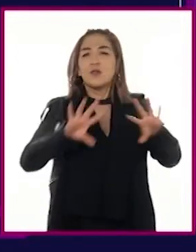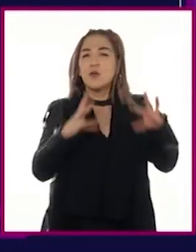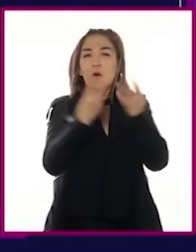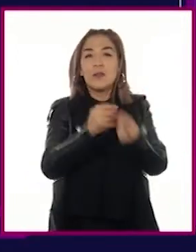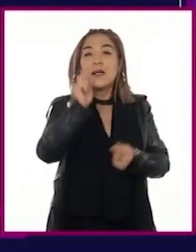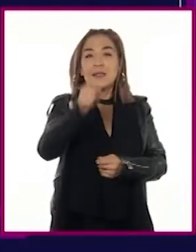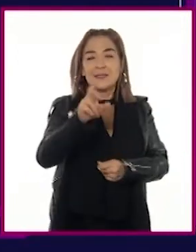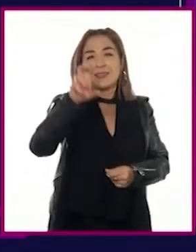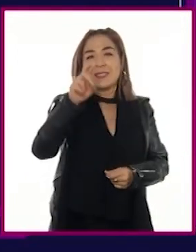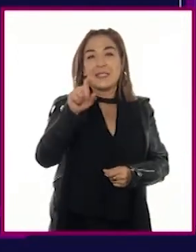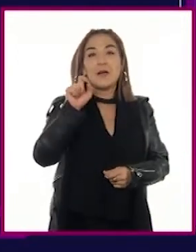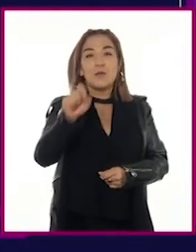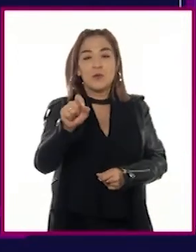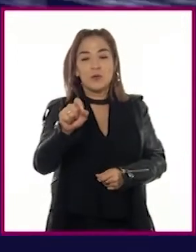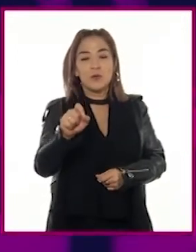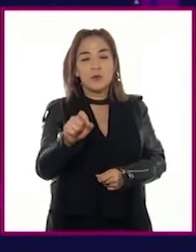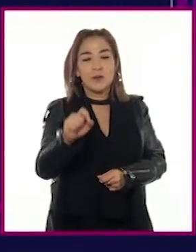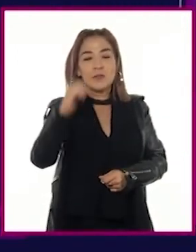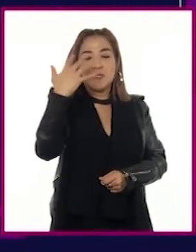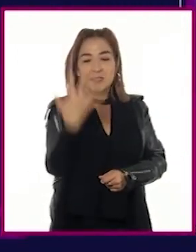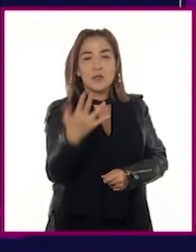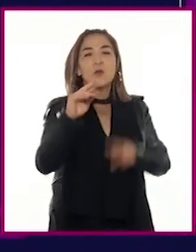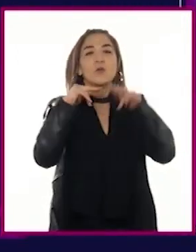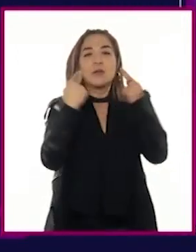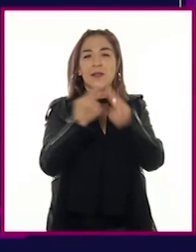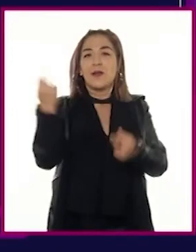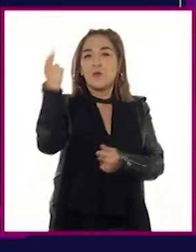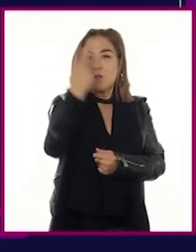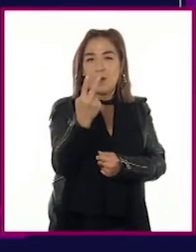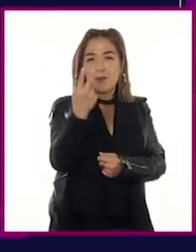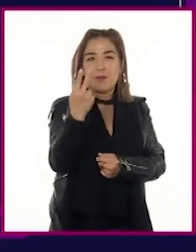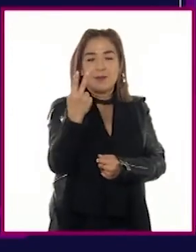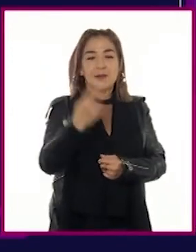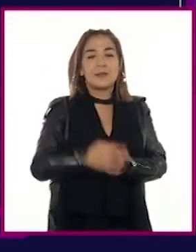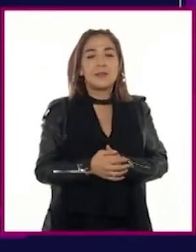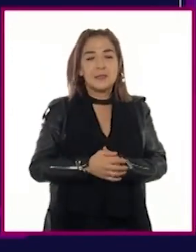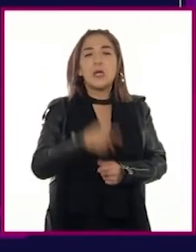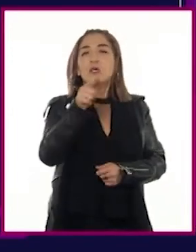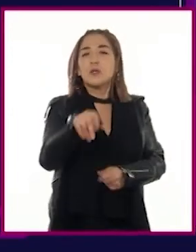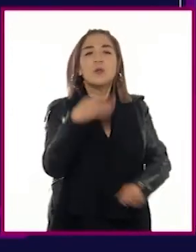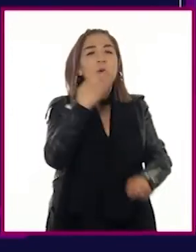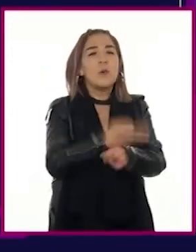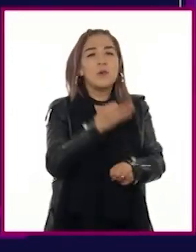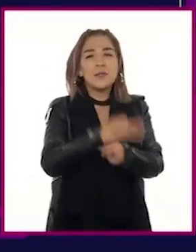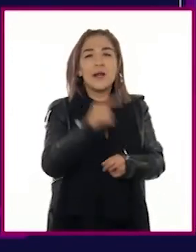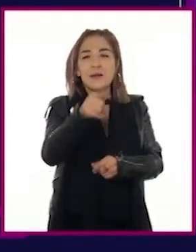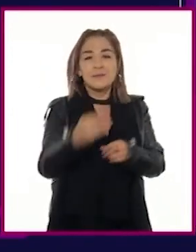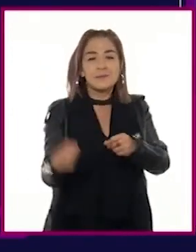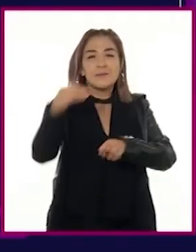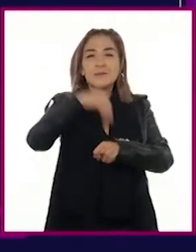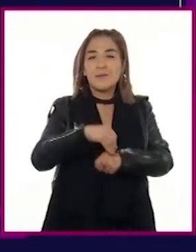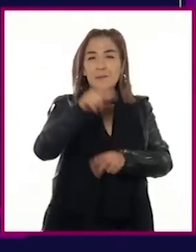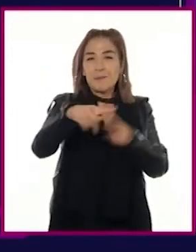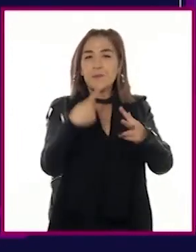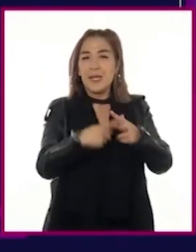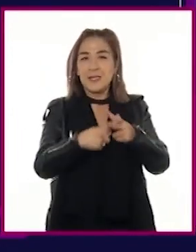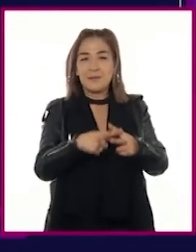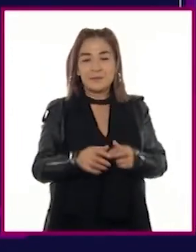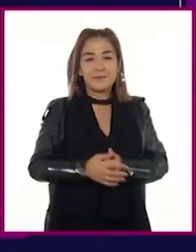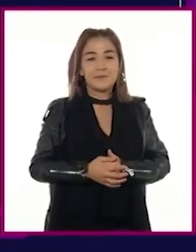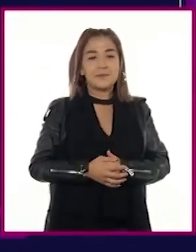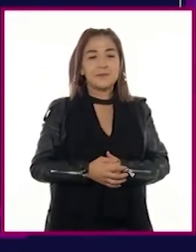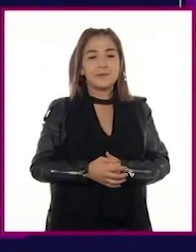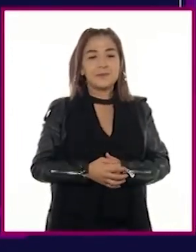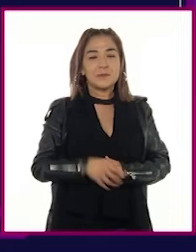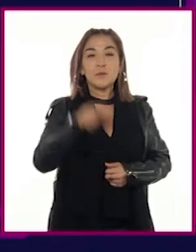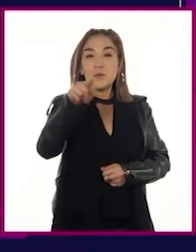de 30.5 unidades cuadradas. ¿Qué tal si un segmento se asocia con expresiones algebraicas?